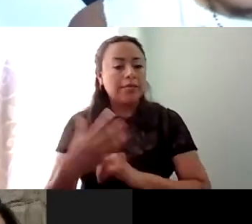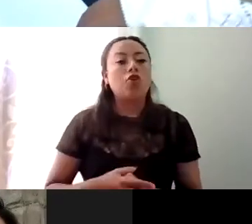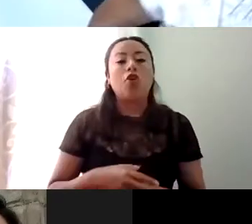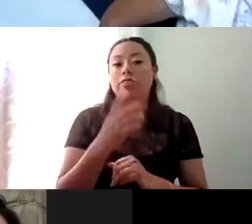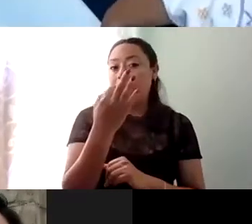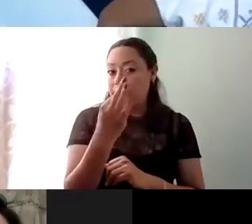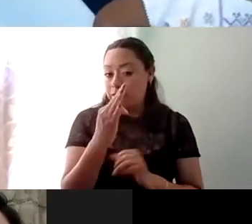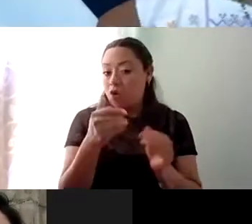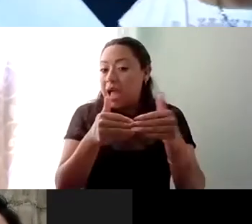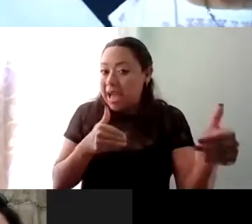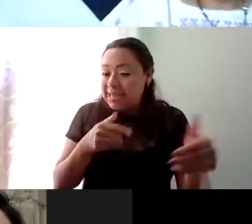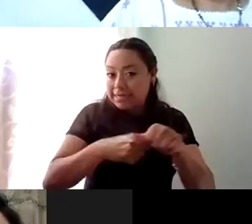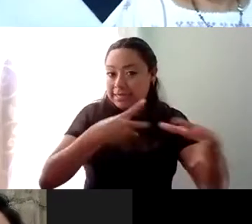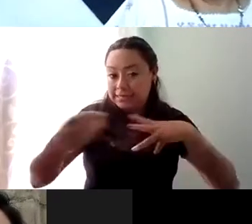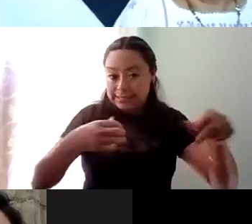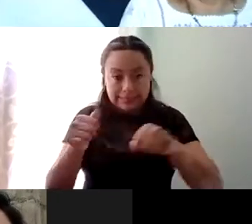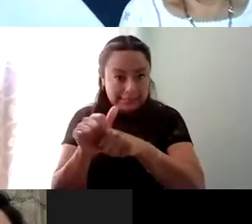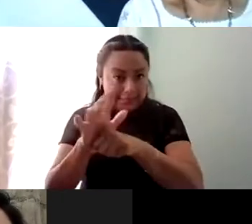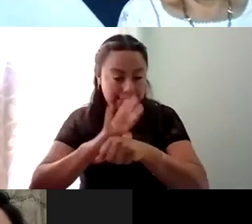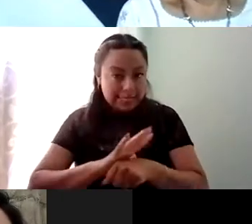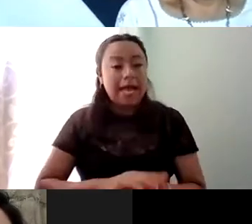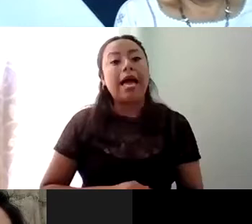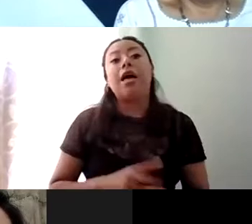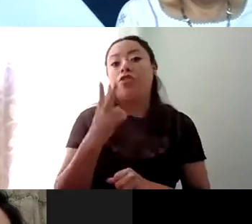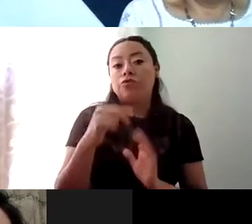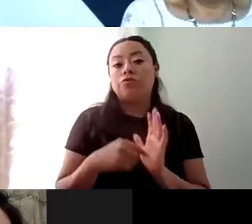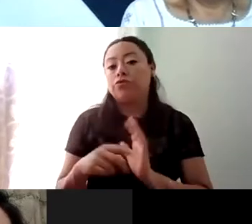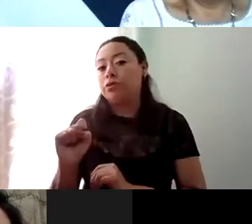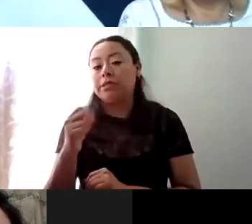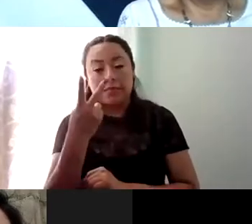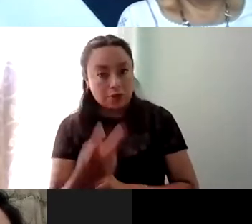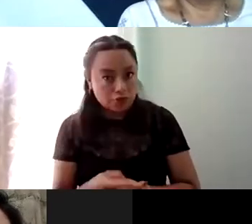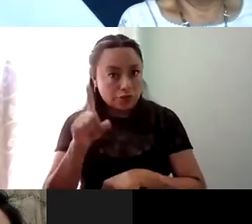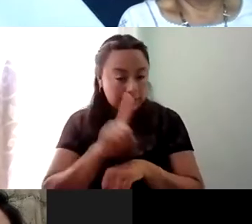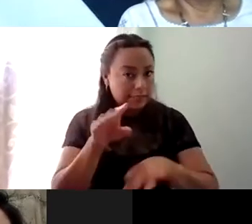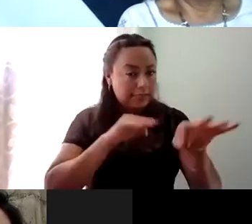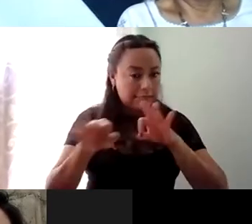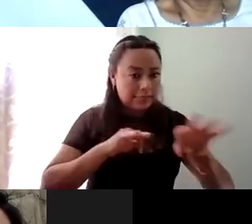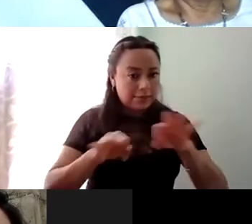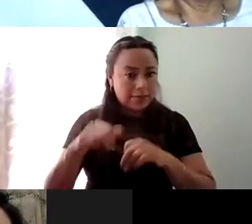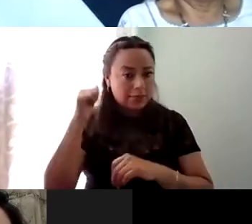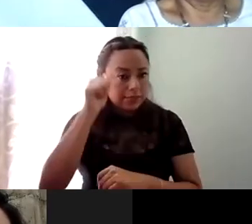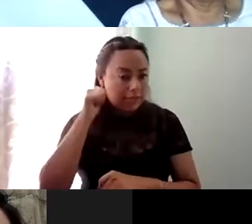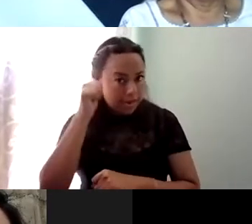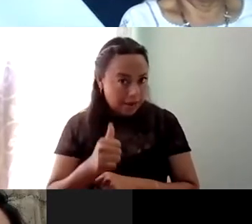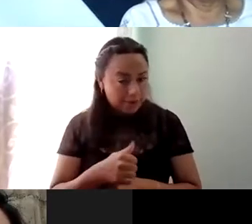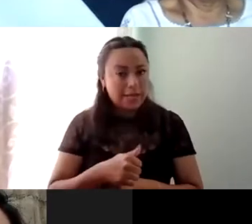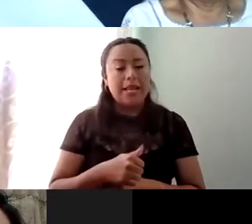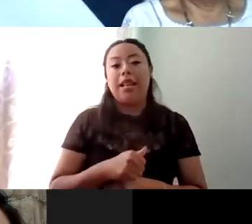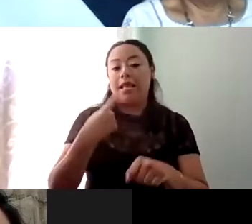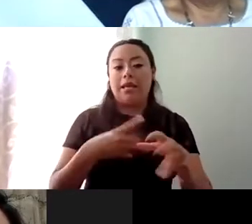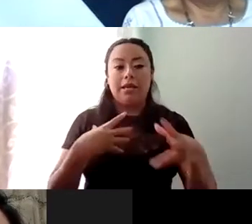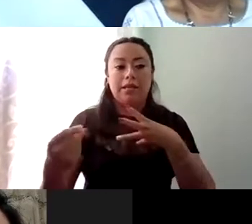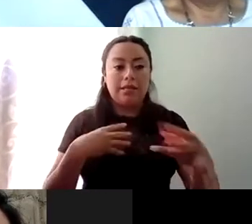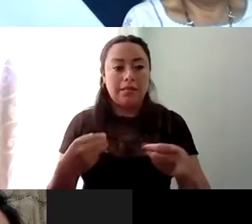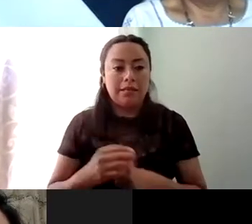a 2.62 días laborados a la semana en abril durante la pandemia y con una muy ligera